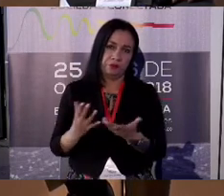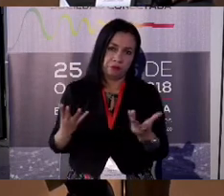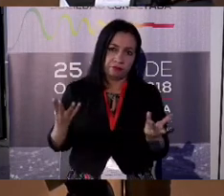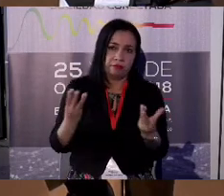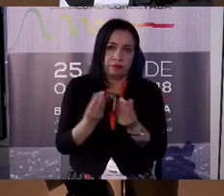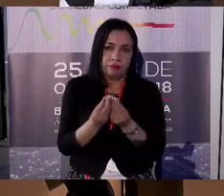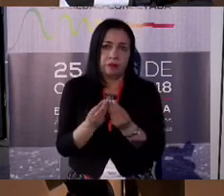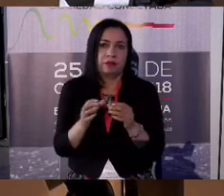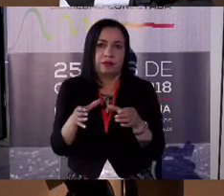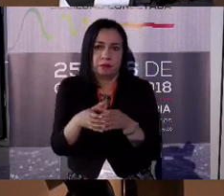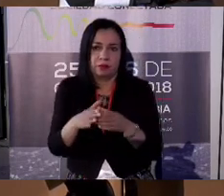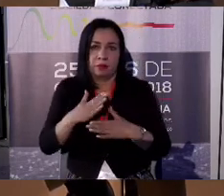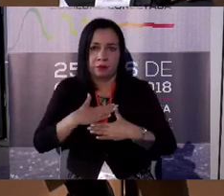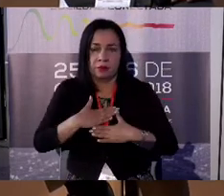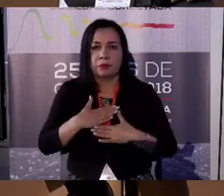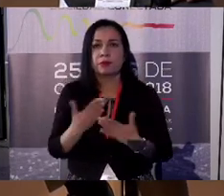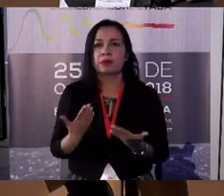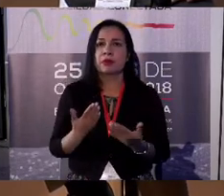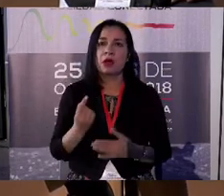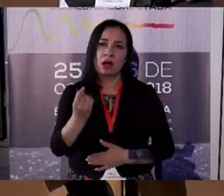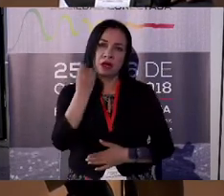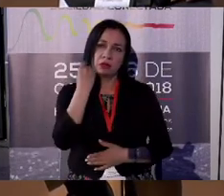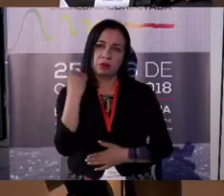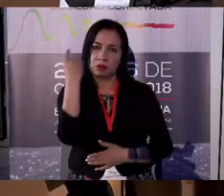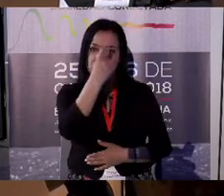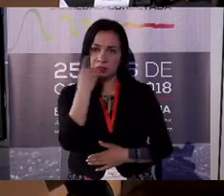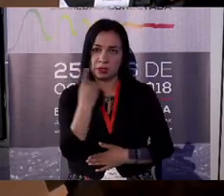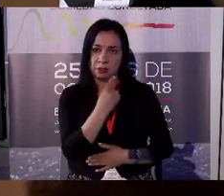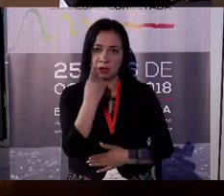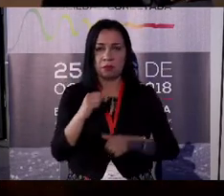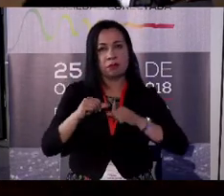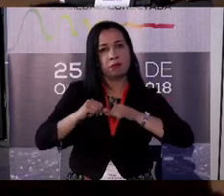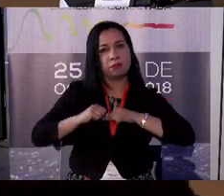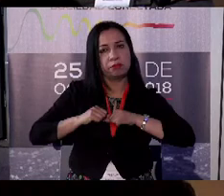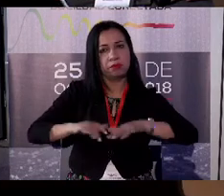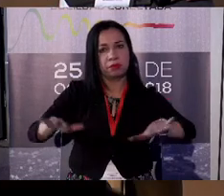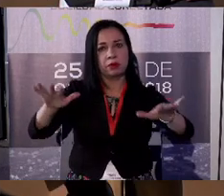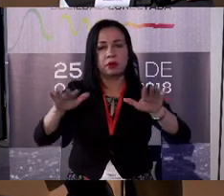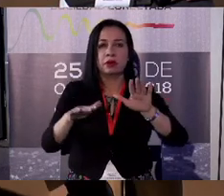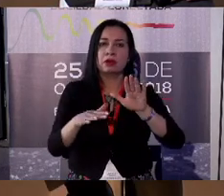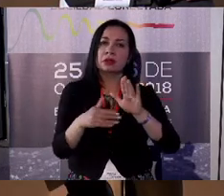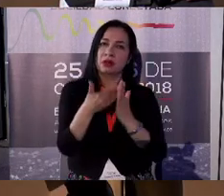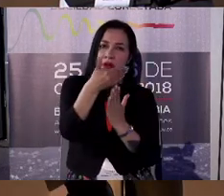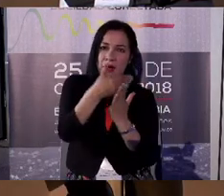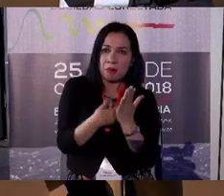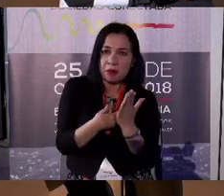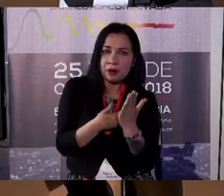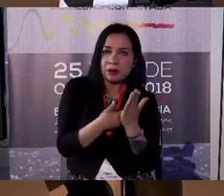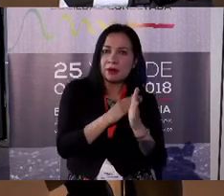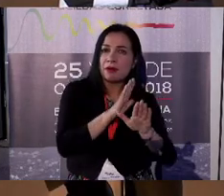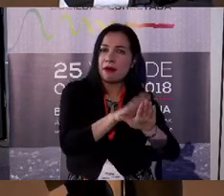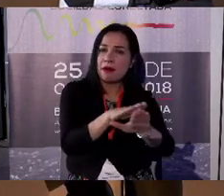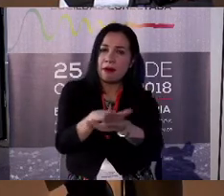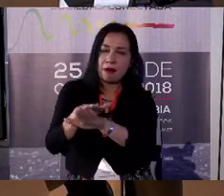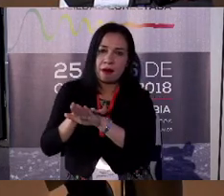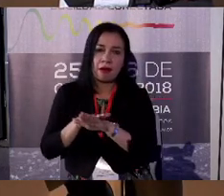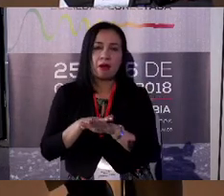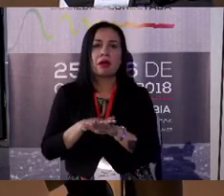sacamos, en septiembre, sacamos un reporte con las tendencias en el